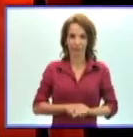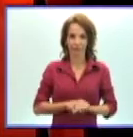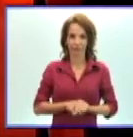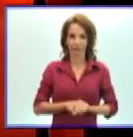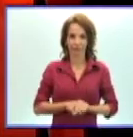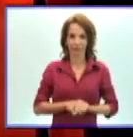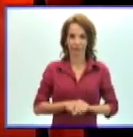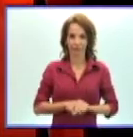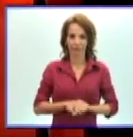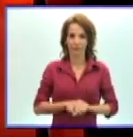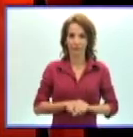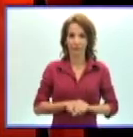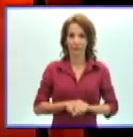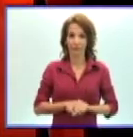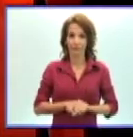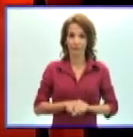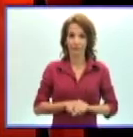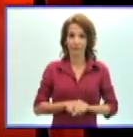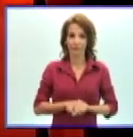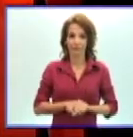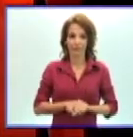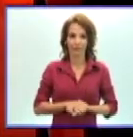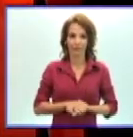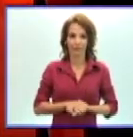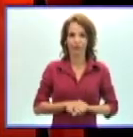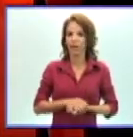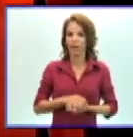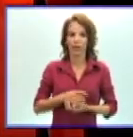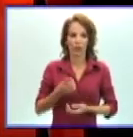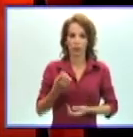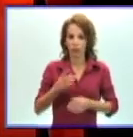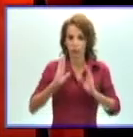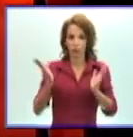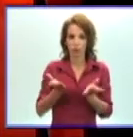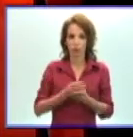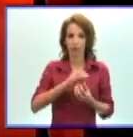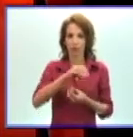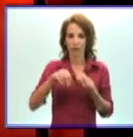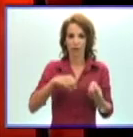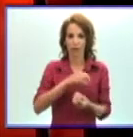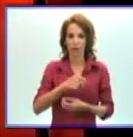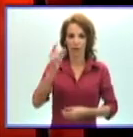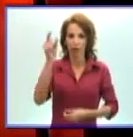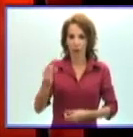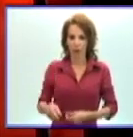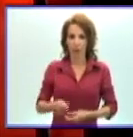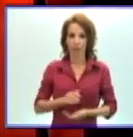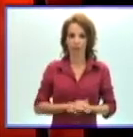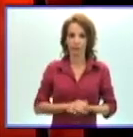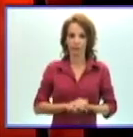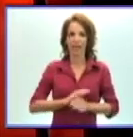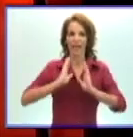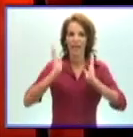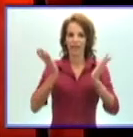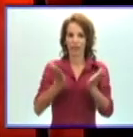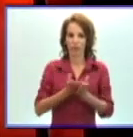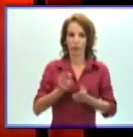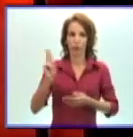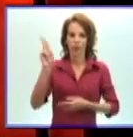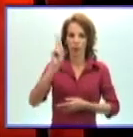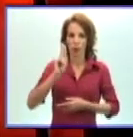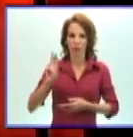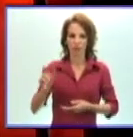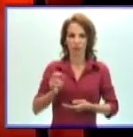transformado sustancialmente por el hombre, y todo el universo